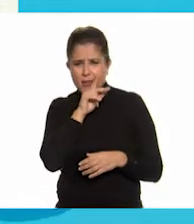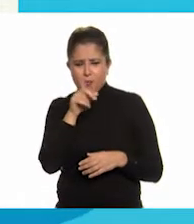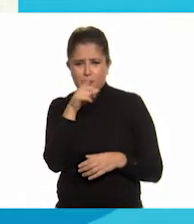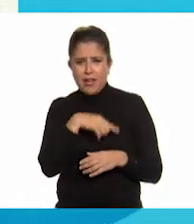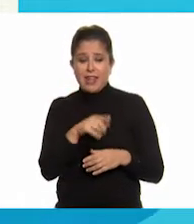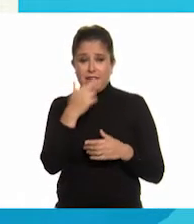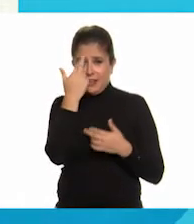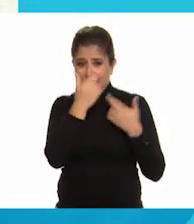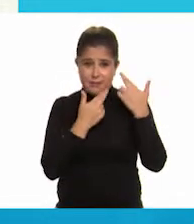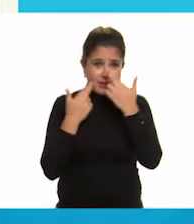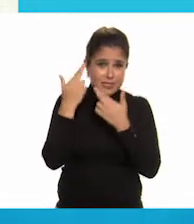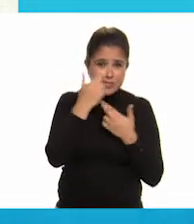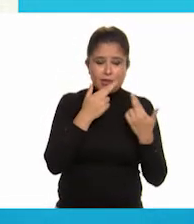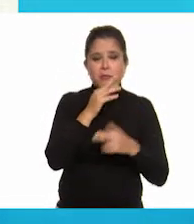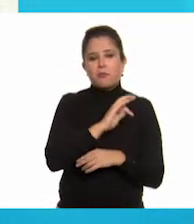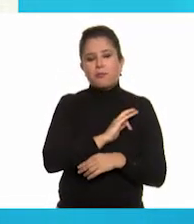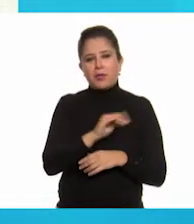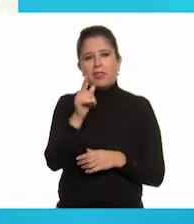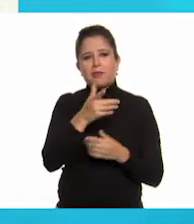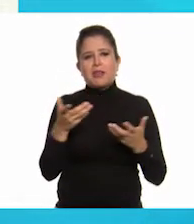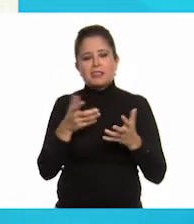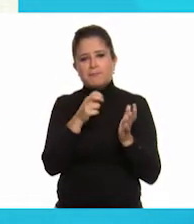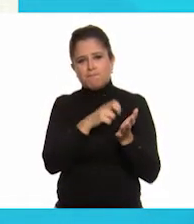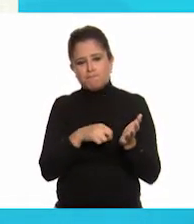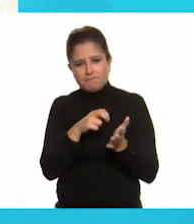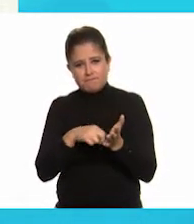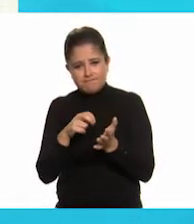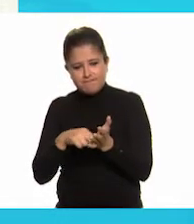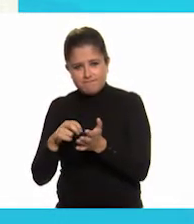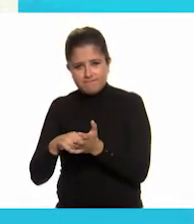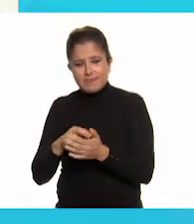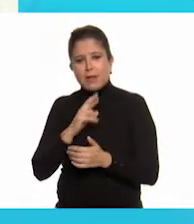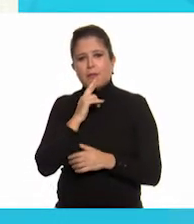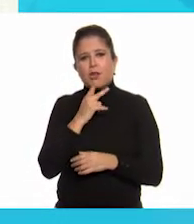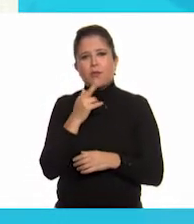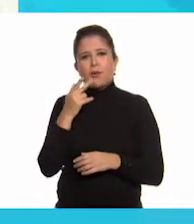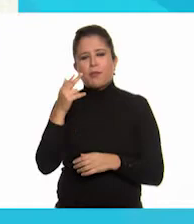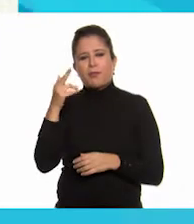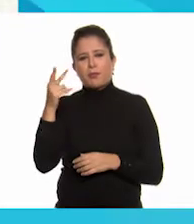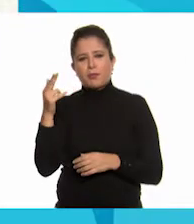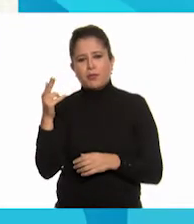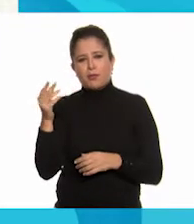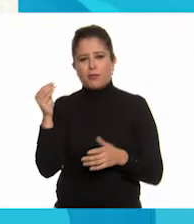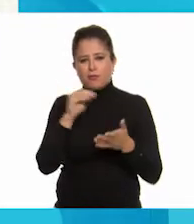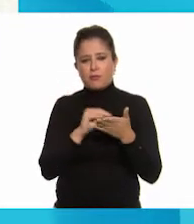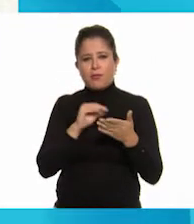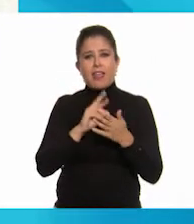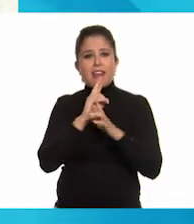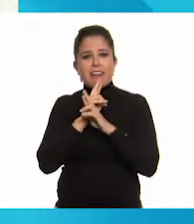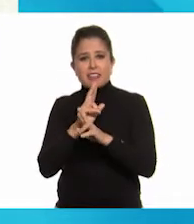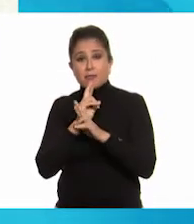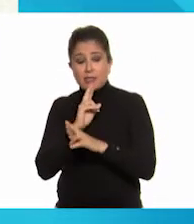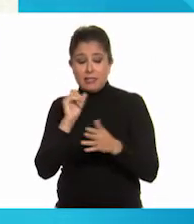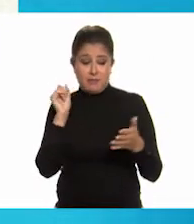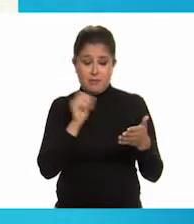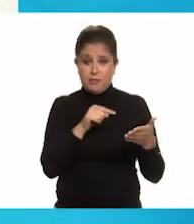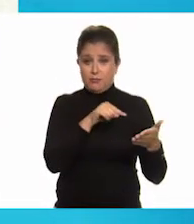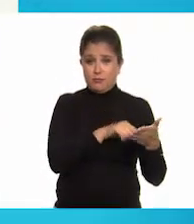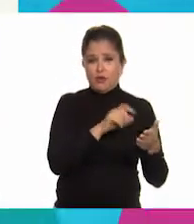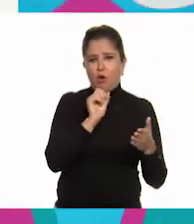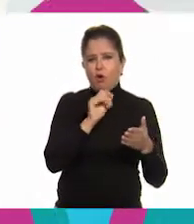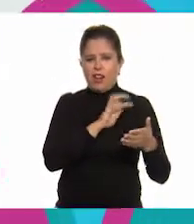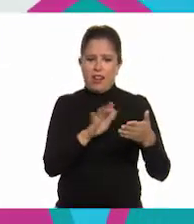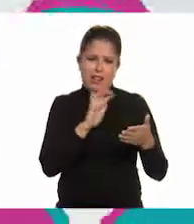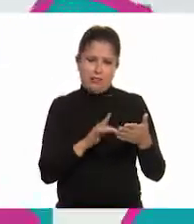la revisión podemos hacer correcciones y mejorar la respuesta en este caso o el